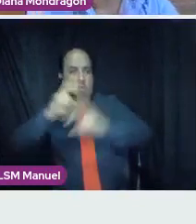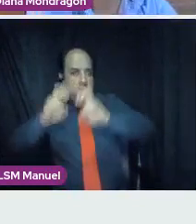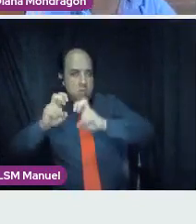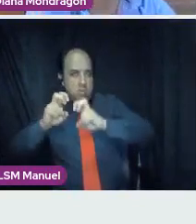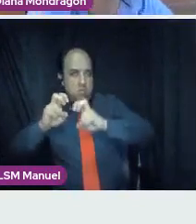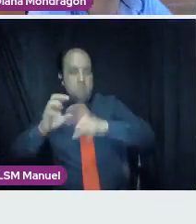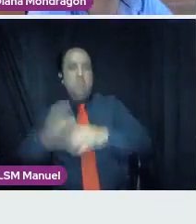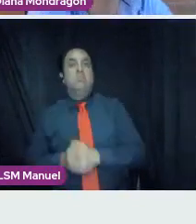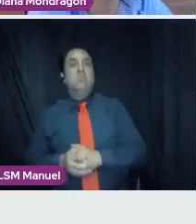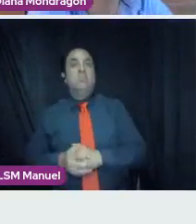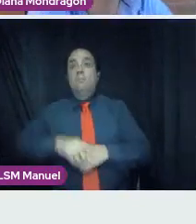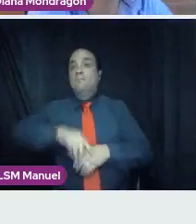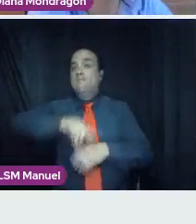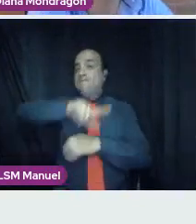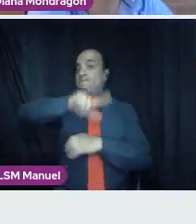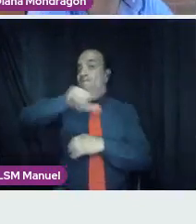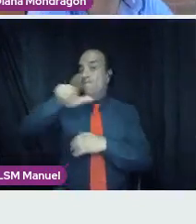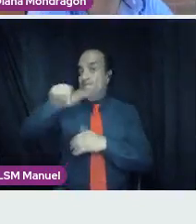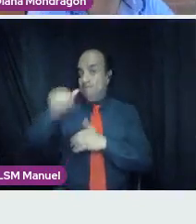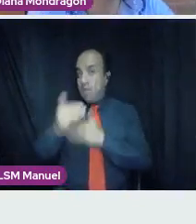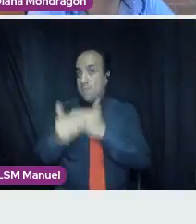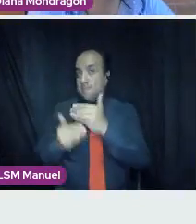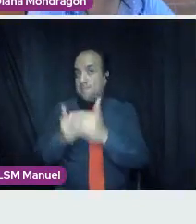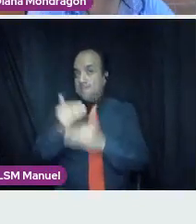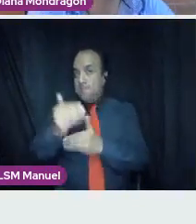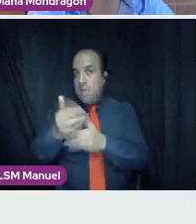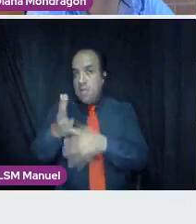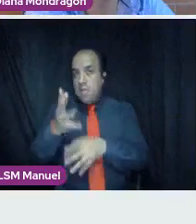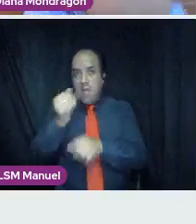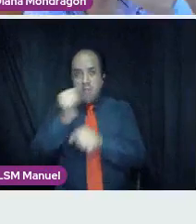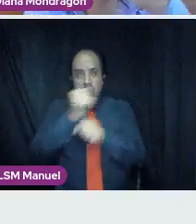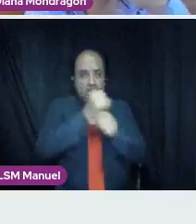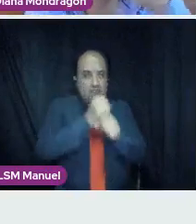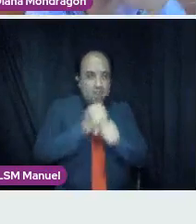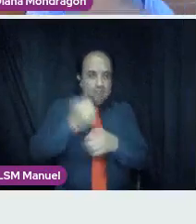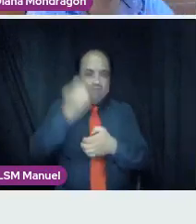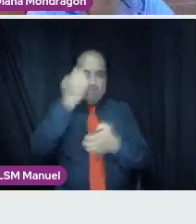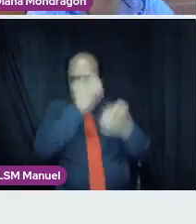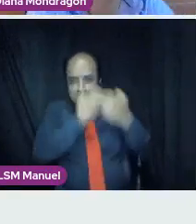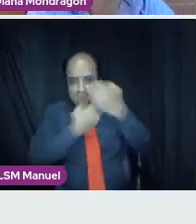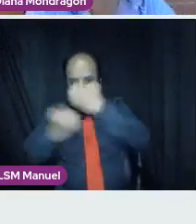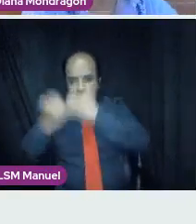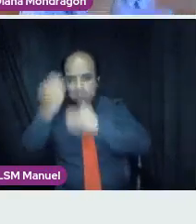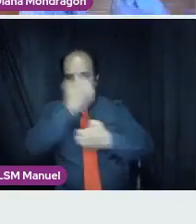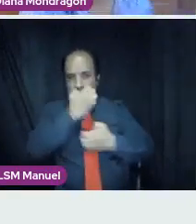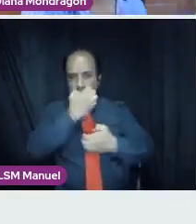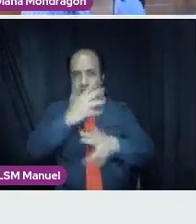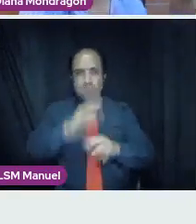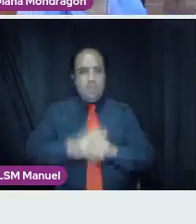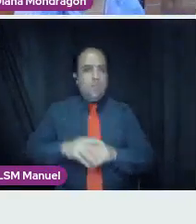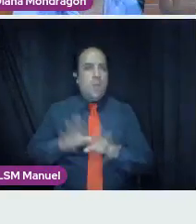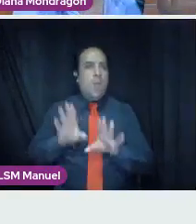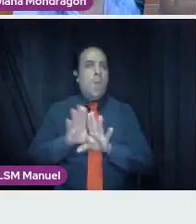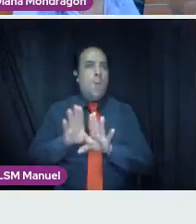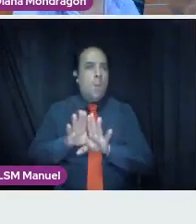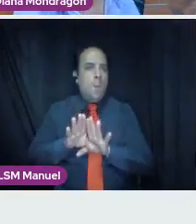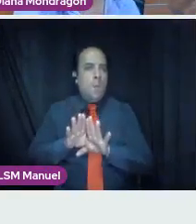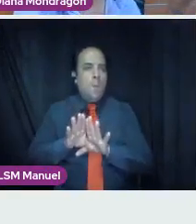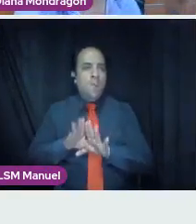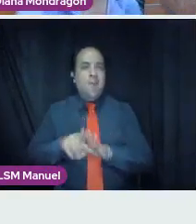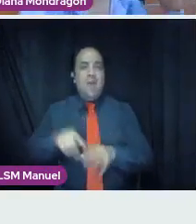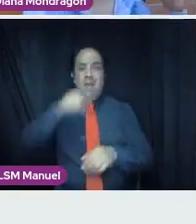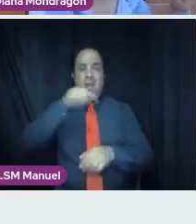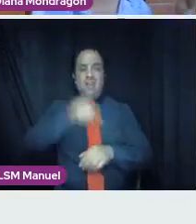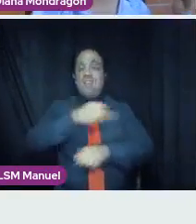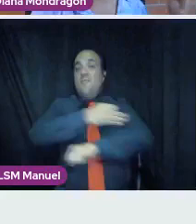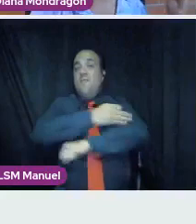Después se ha ido estudiando, se han hecho investigaciones de cómo la